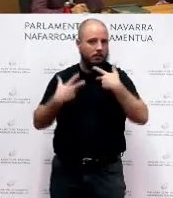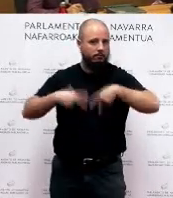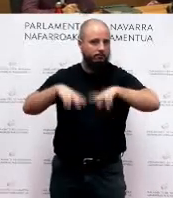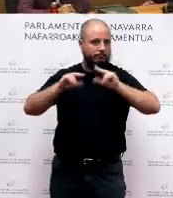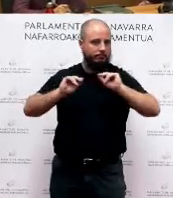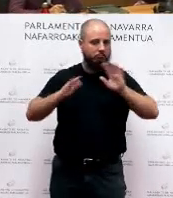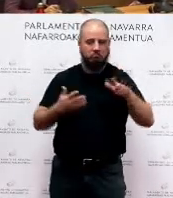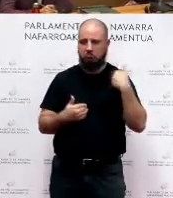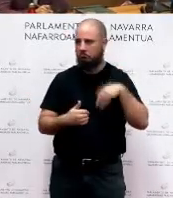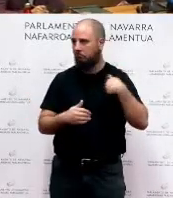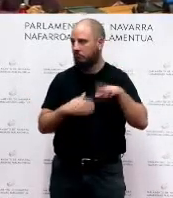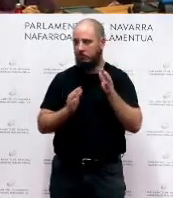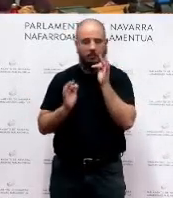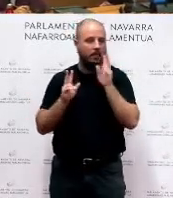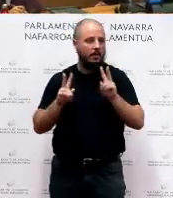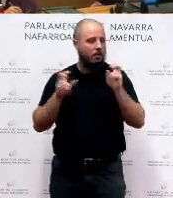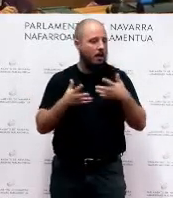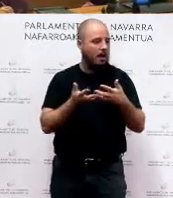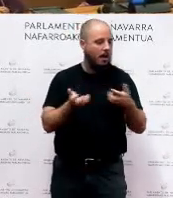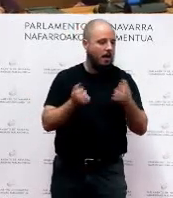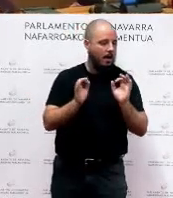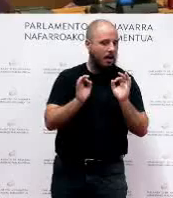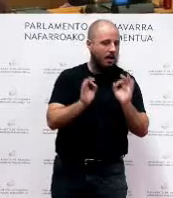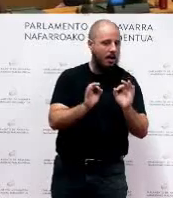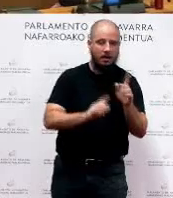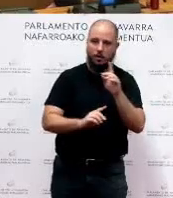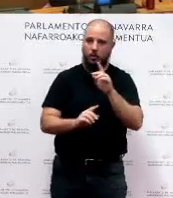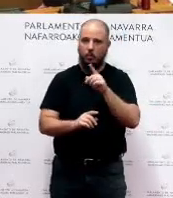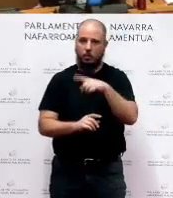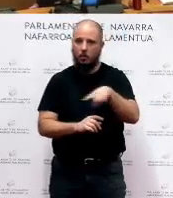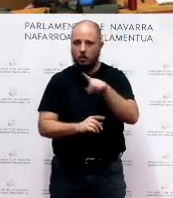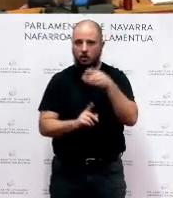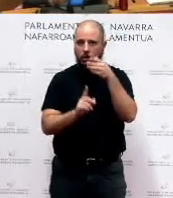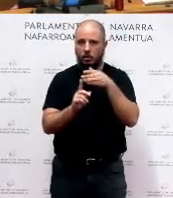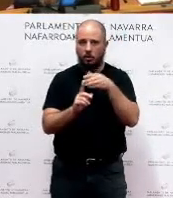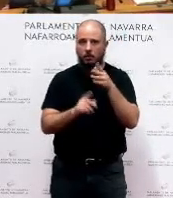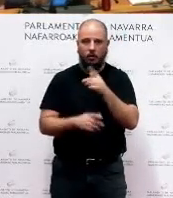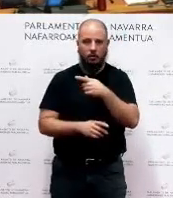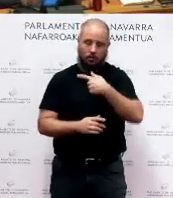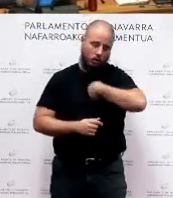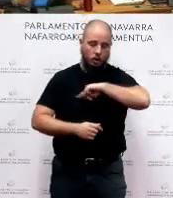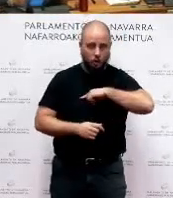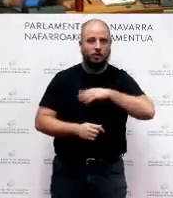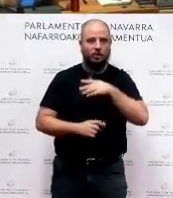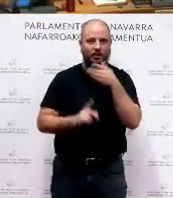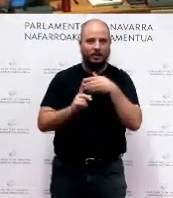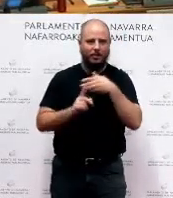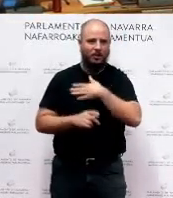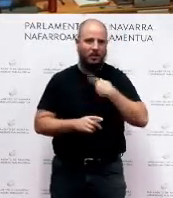se han despachado. Esto es un problema muy grave y ustedes lo que no quieren es intervenir. Este es el